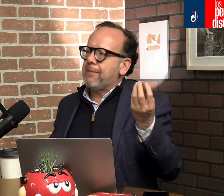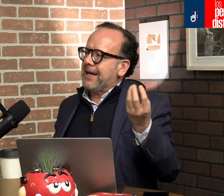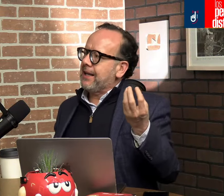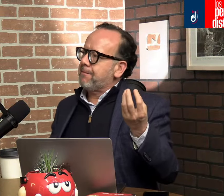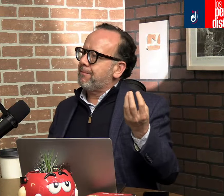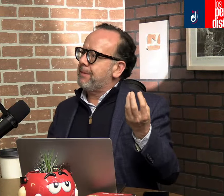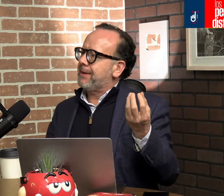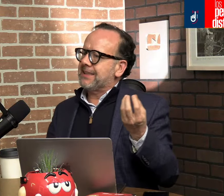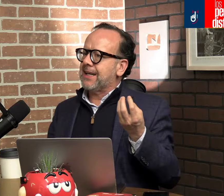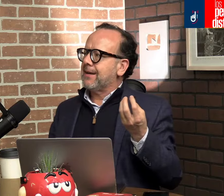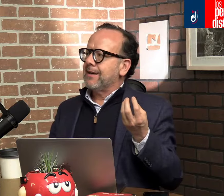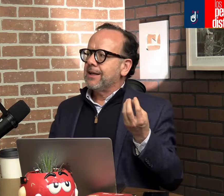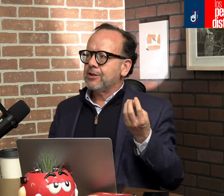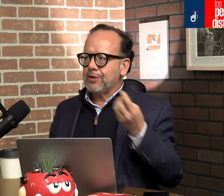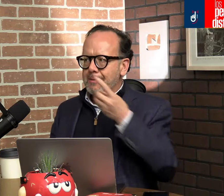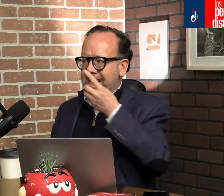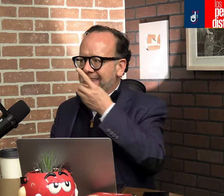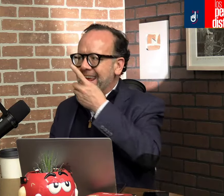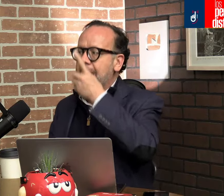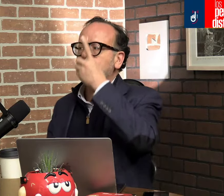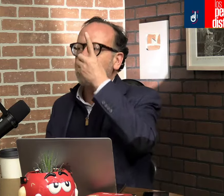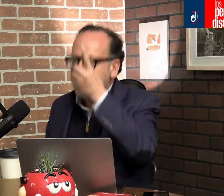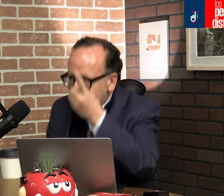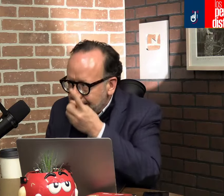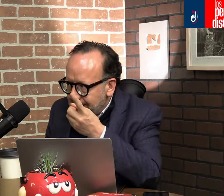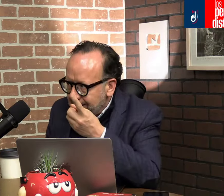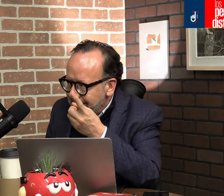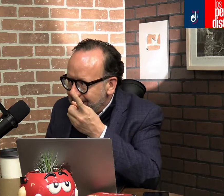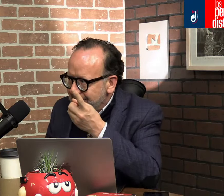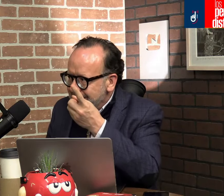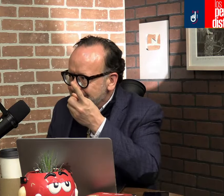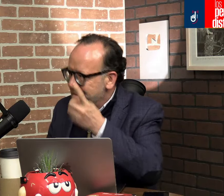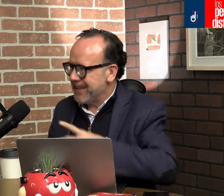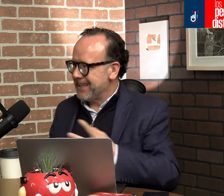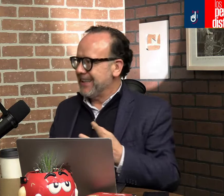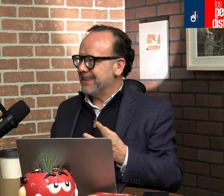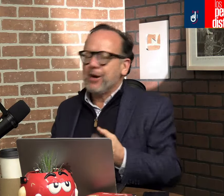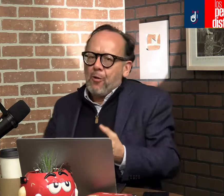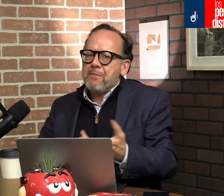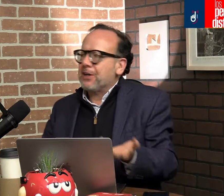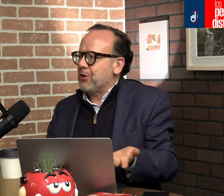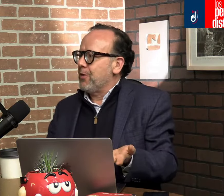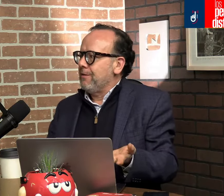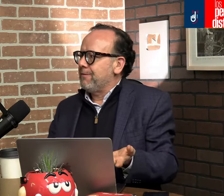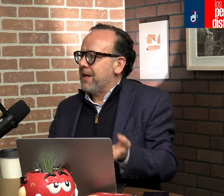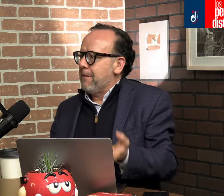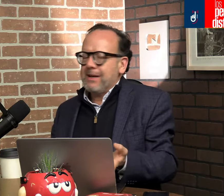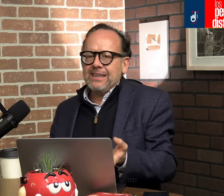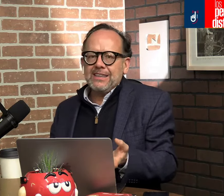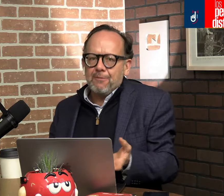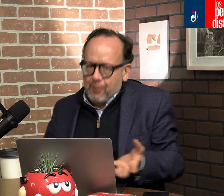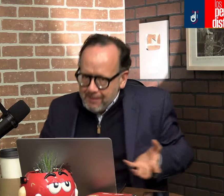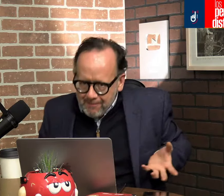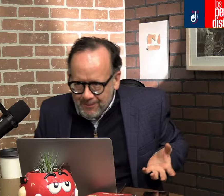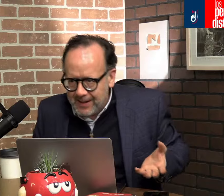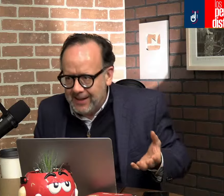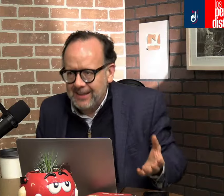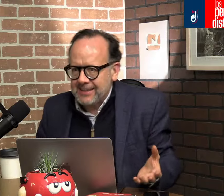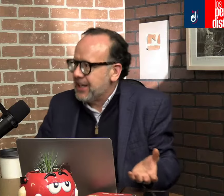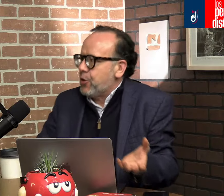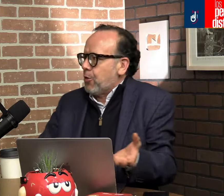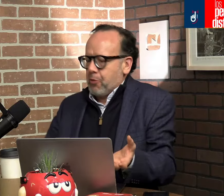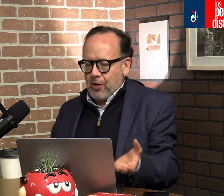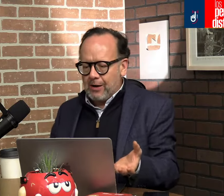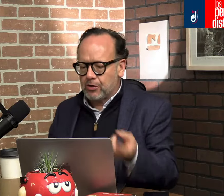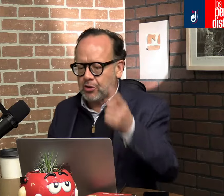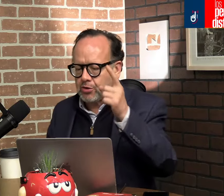solamente una manera de pensar, es una manera de actuar. O sea, se convirtió, finalmente